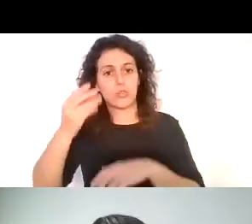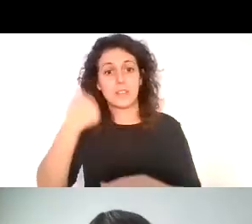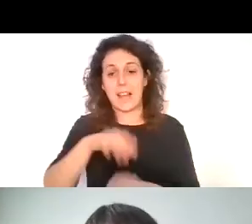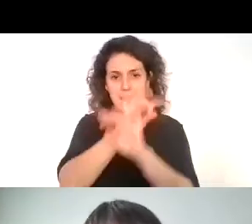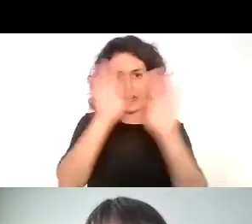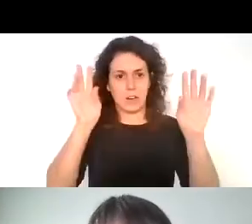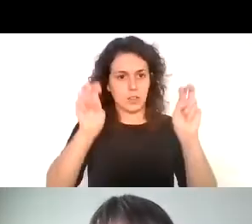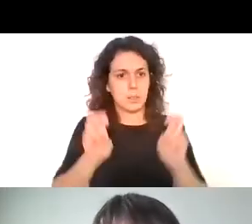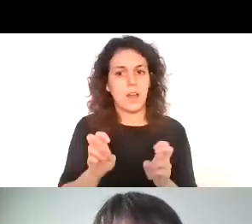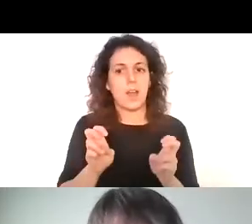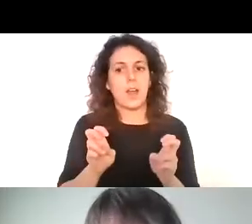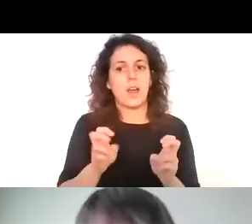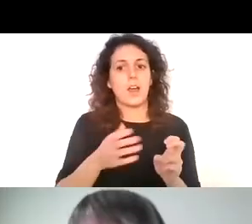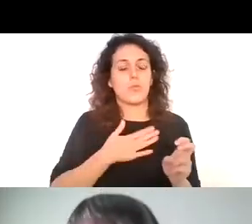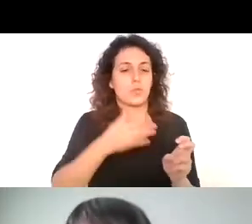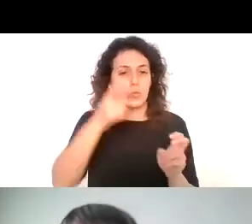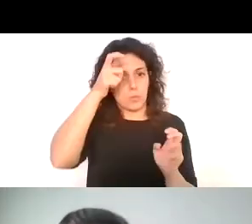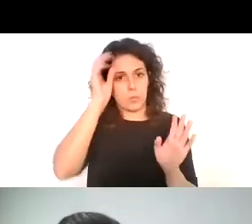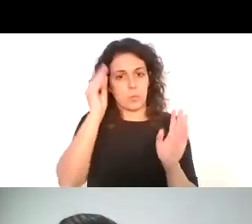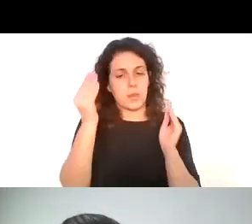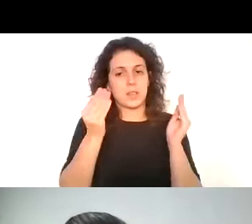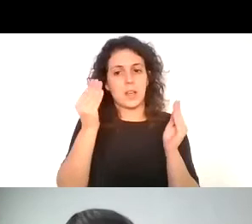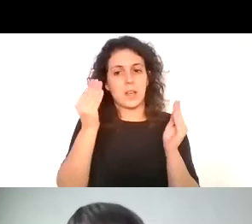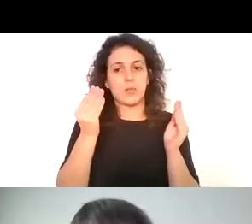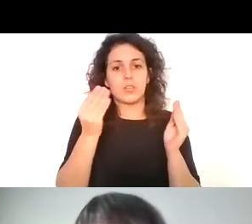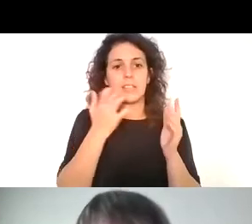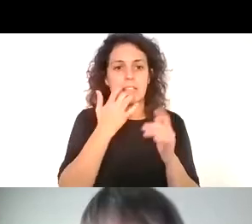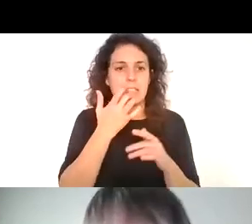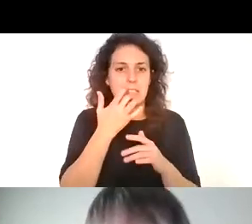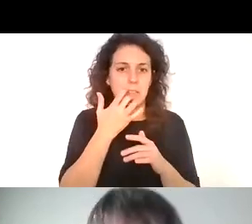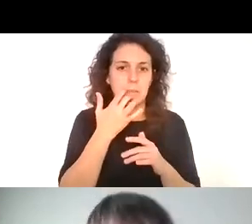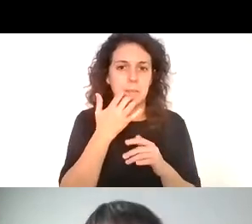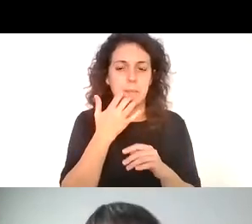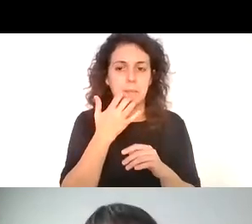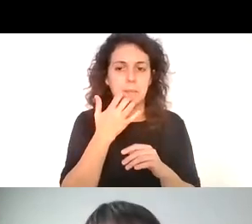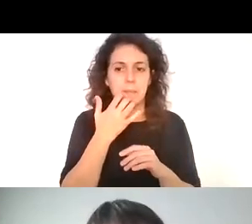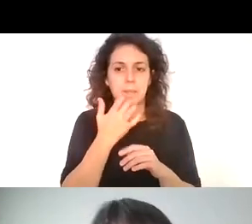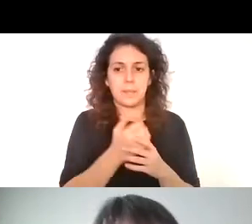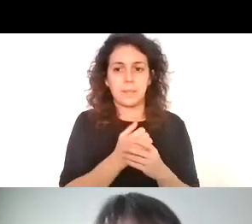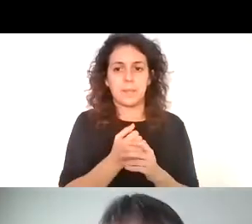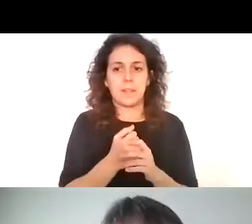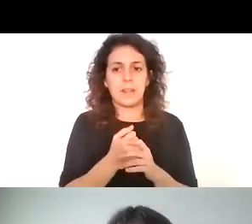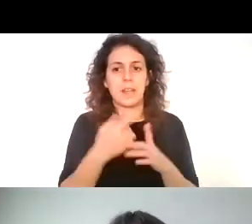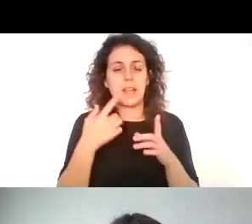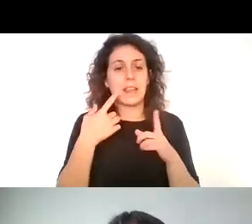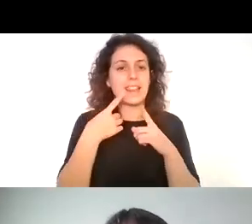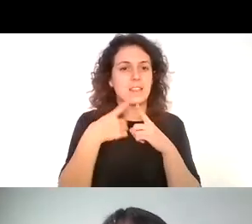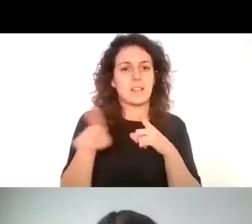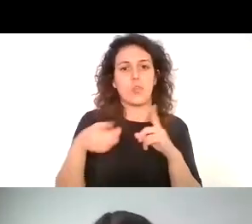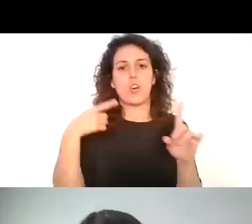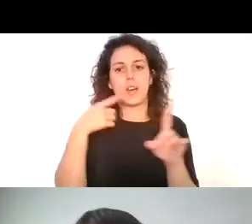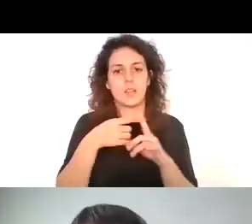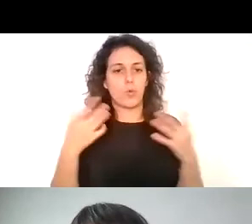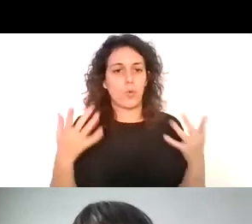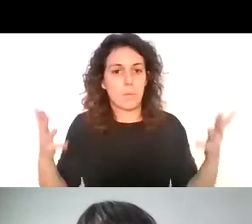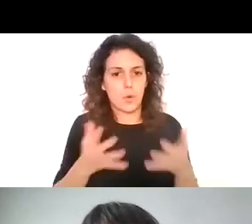desde Consell Comarcal sí en algún momento se nos imaginaba dar algún tipo de distintivo para promover